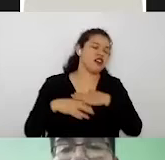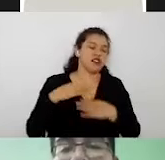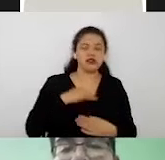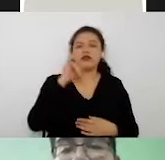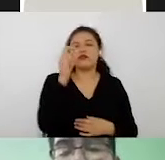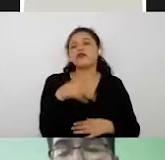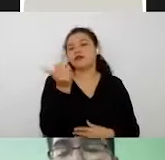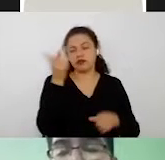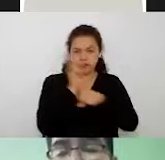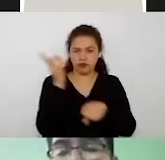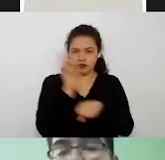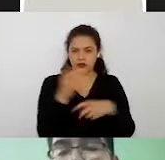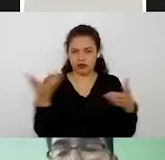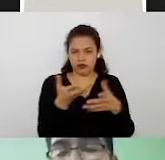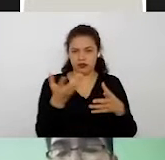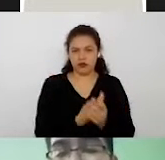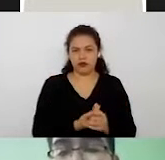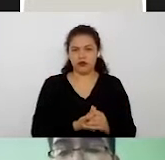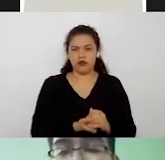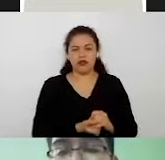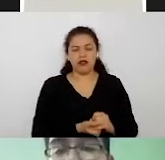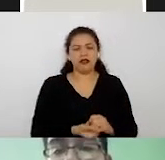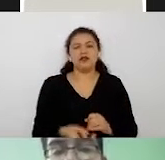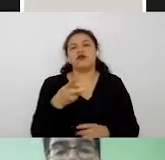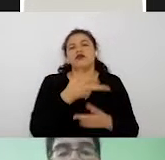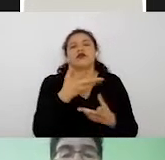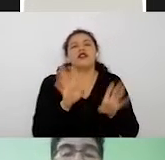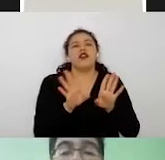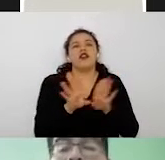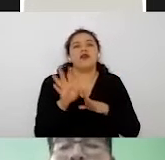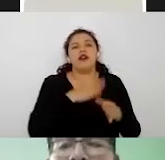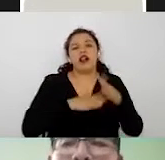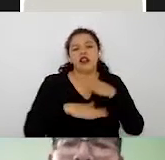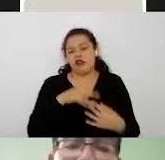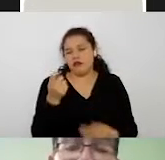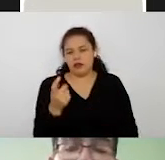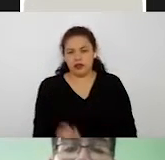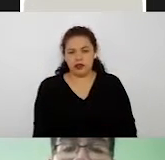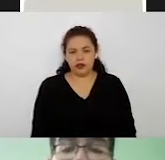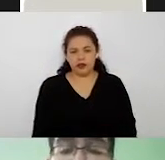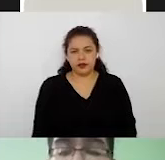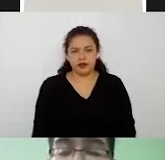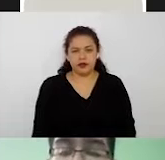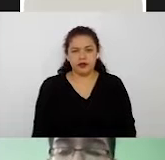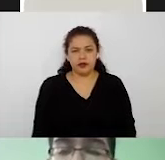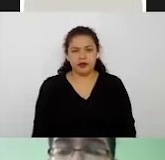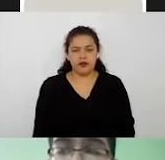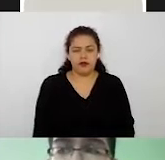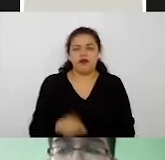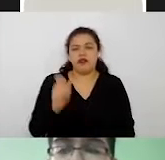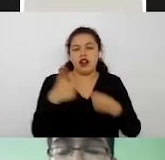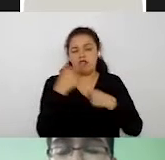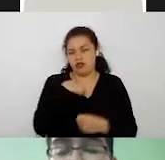haciendo todos los días es, pues como les digo, un poquito tedioso. Pero finalmente es algo que necesitamos, puesto a